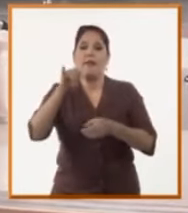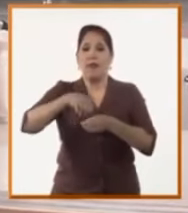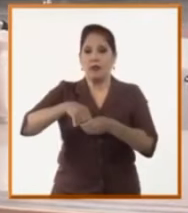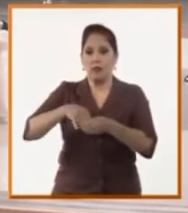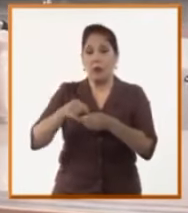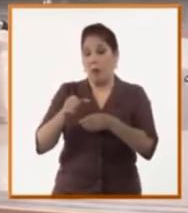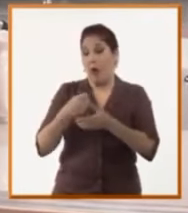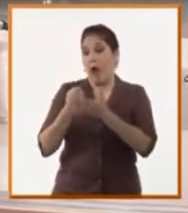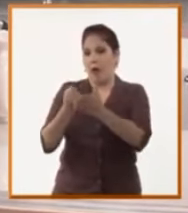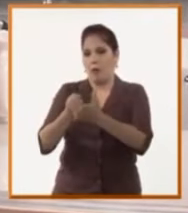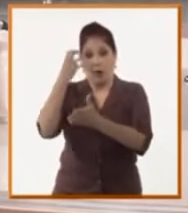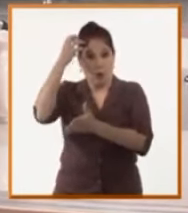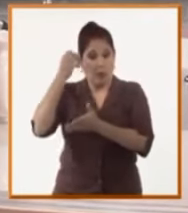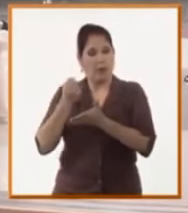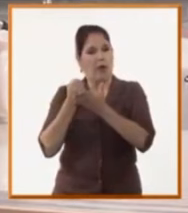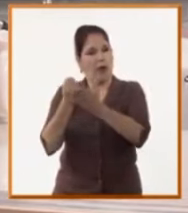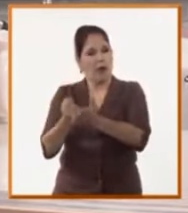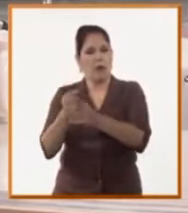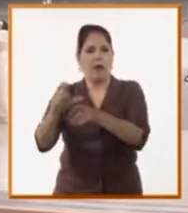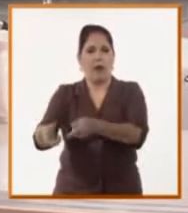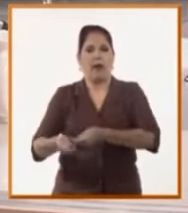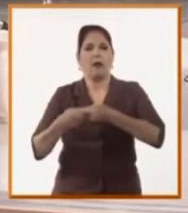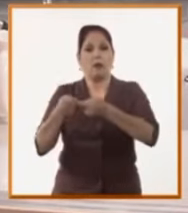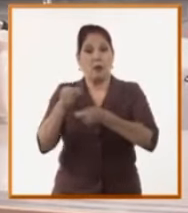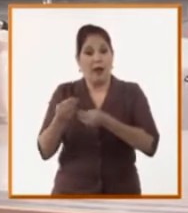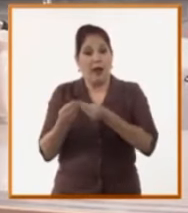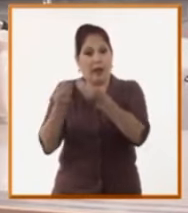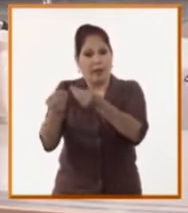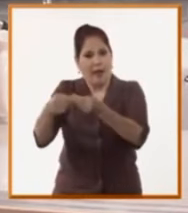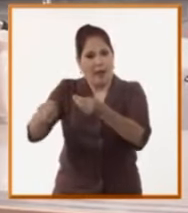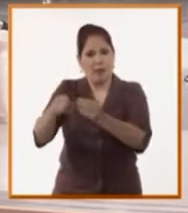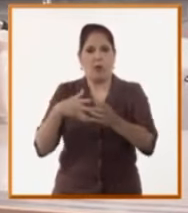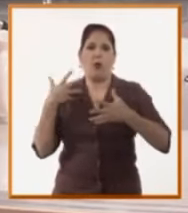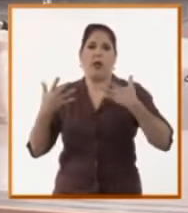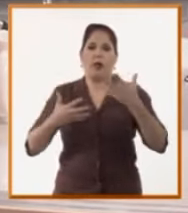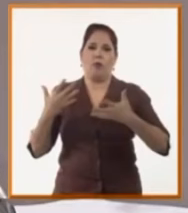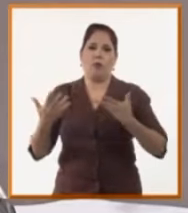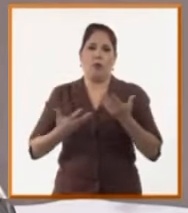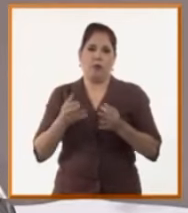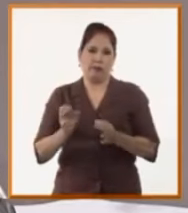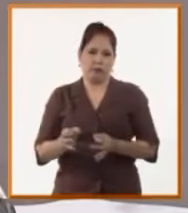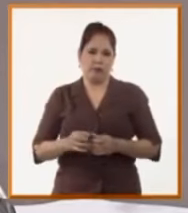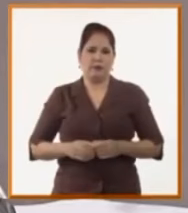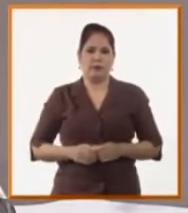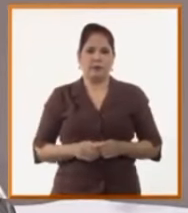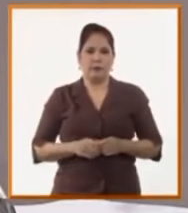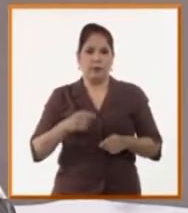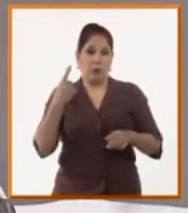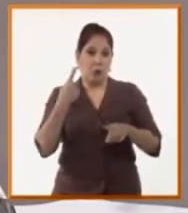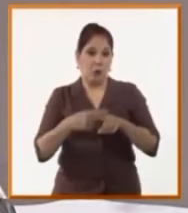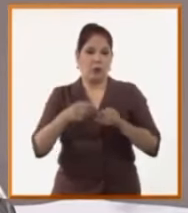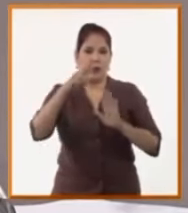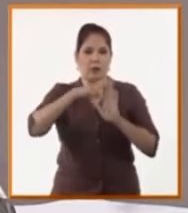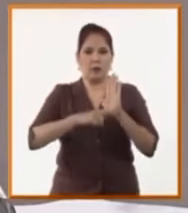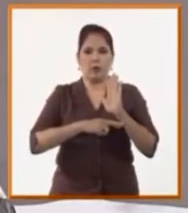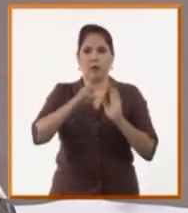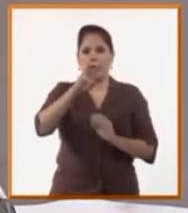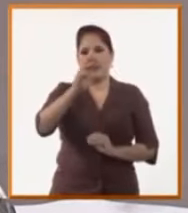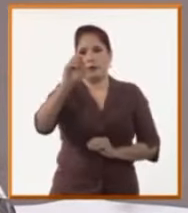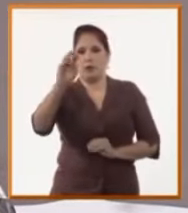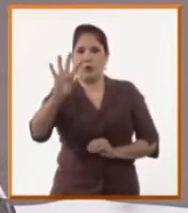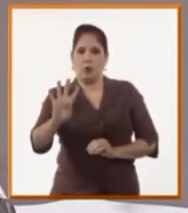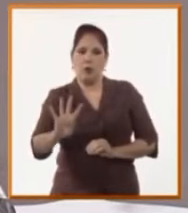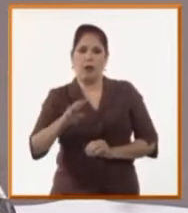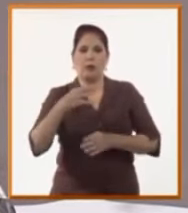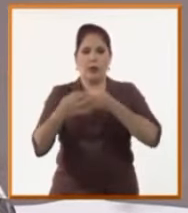también hay un estímulo al trabajador agrícola en particular Exacto se publica también la resolución 304 que se hacía